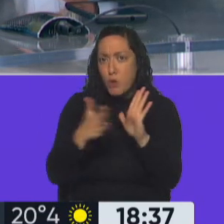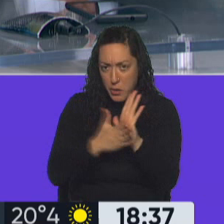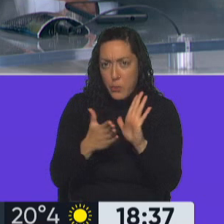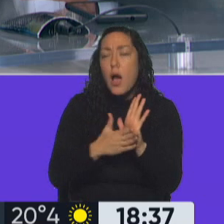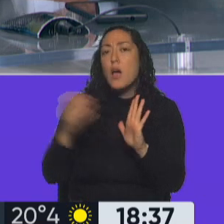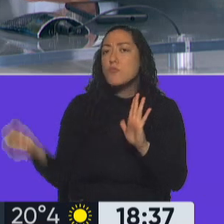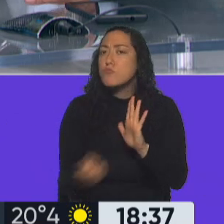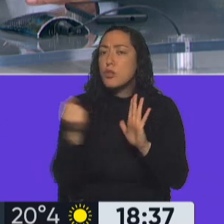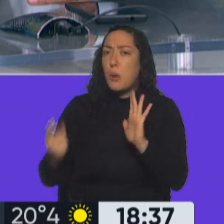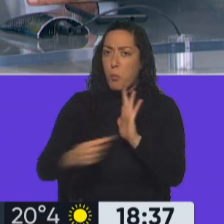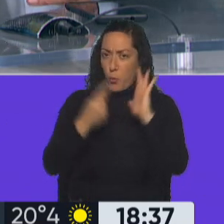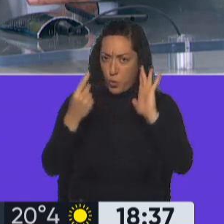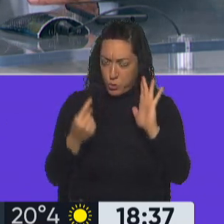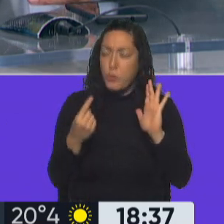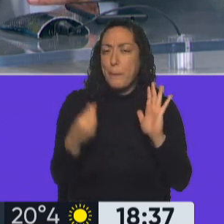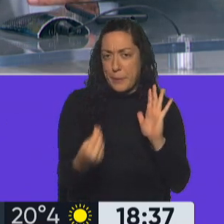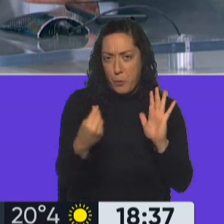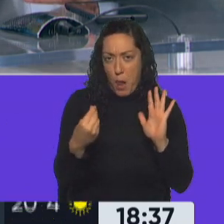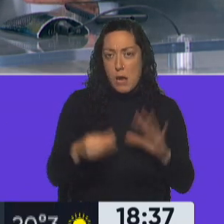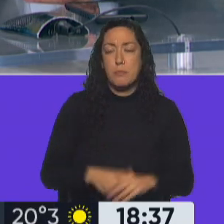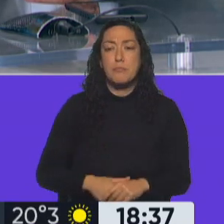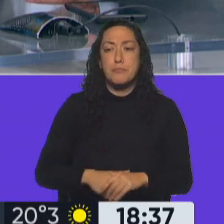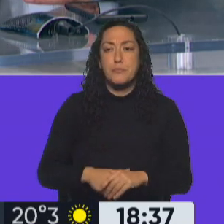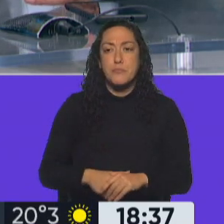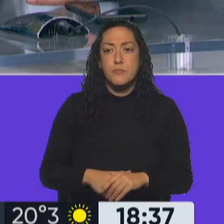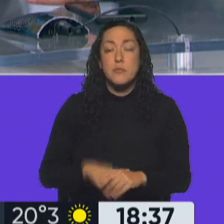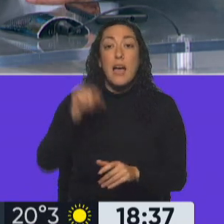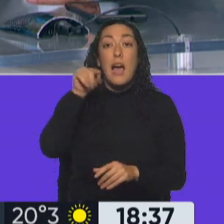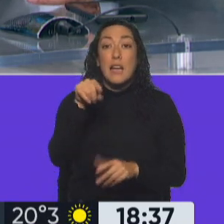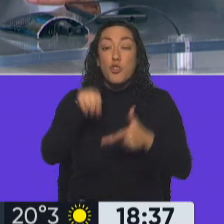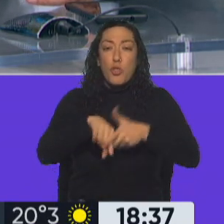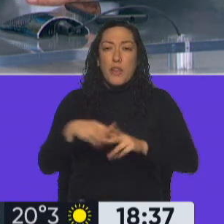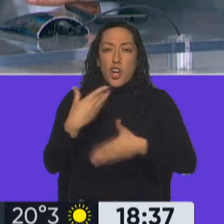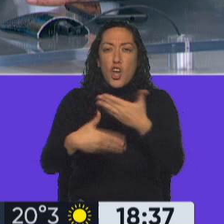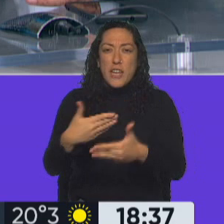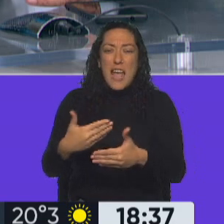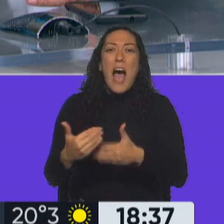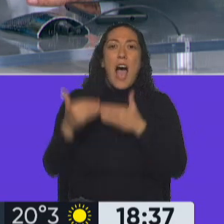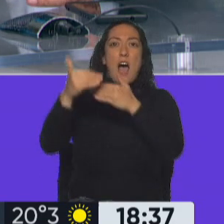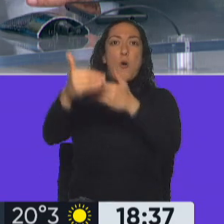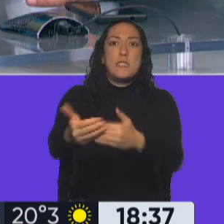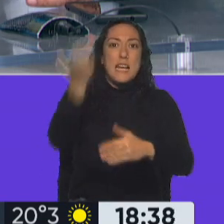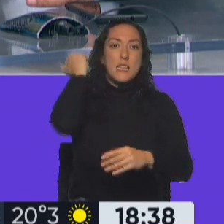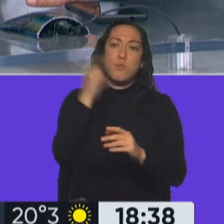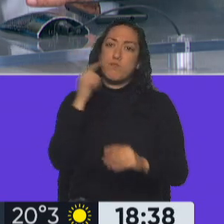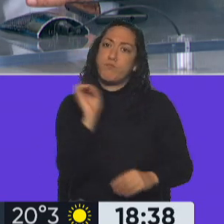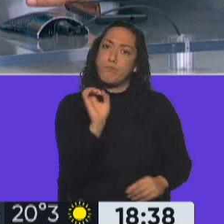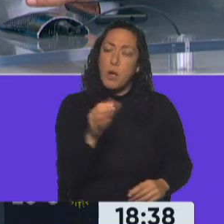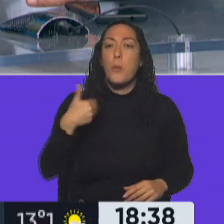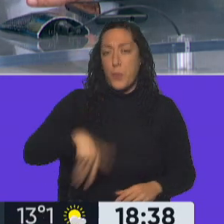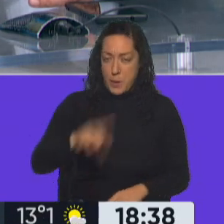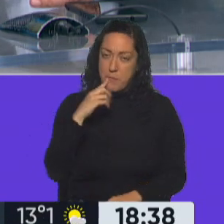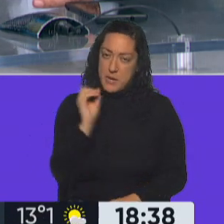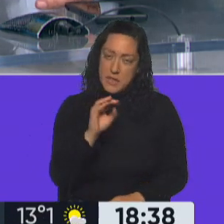un punto importante, porque este adelantamiento de los pasos fue muy criticado y va a ser muy criticado. Prepárate